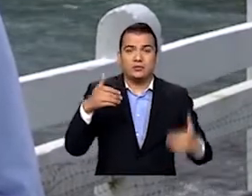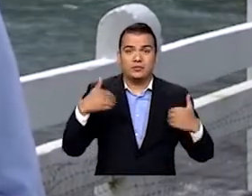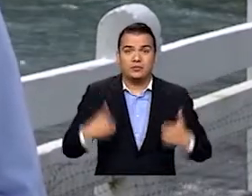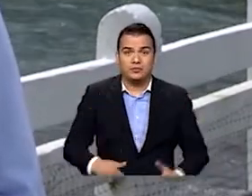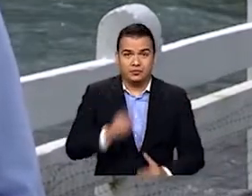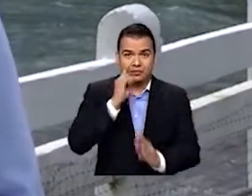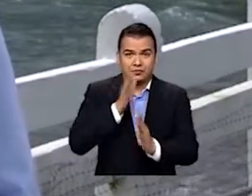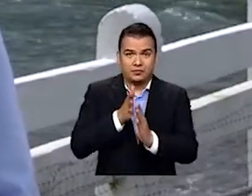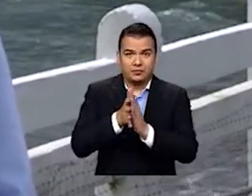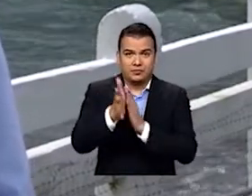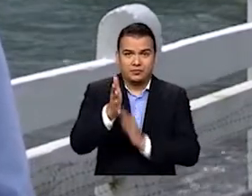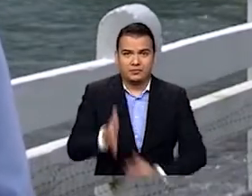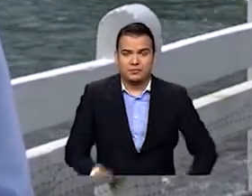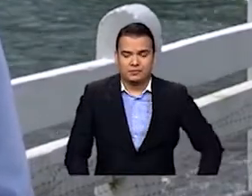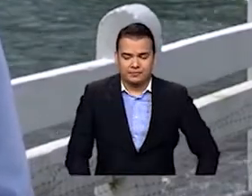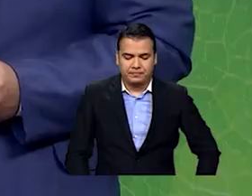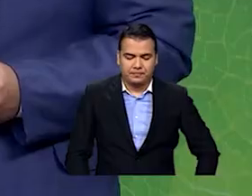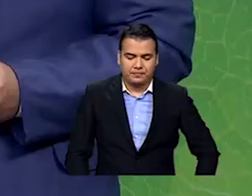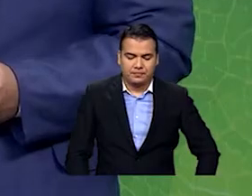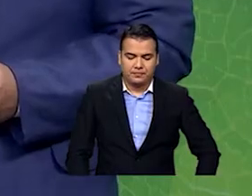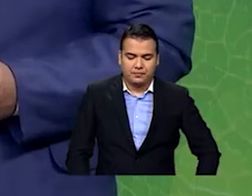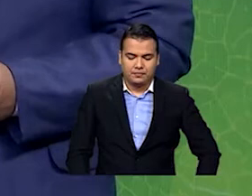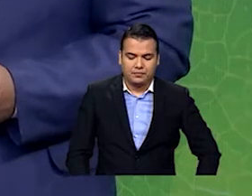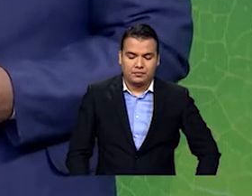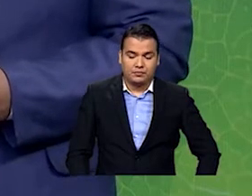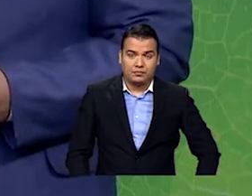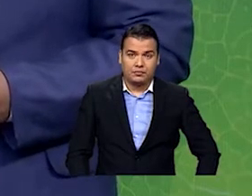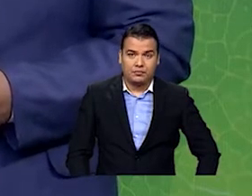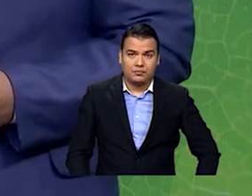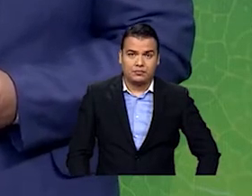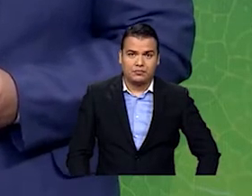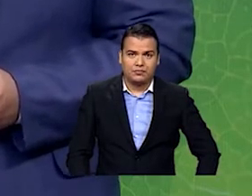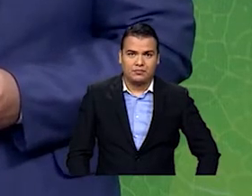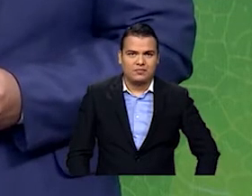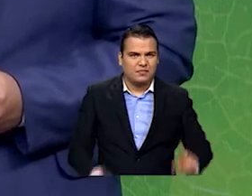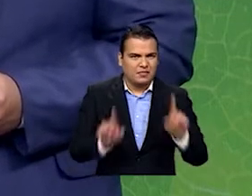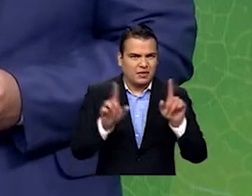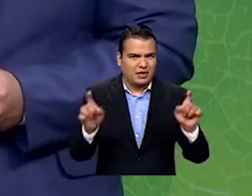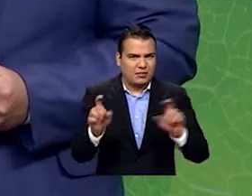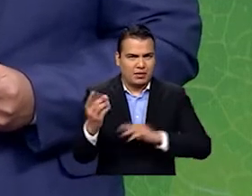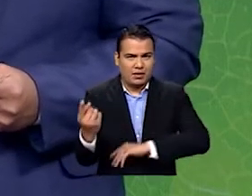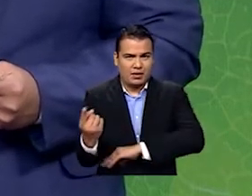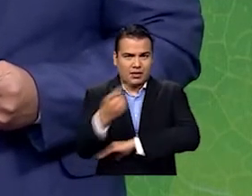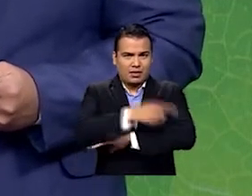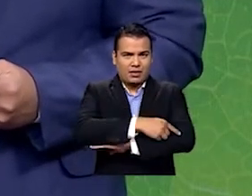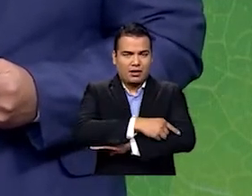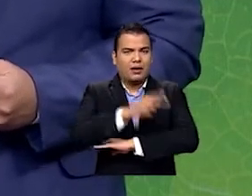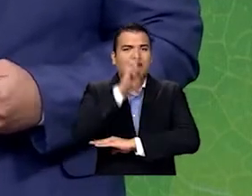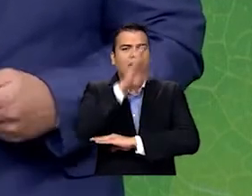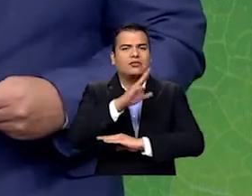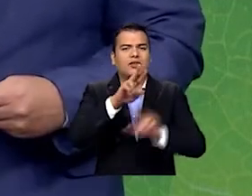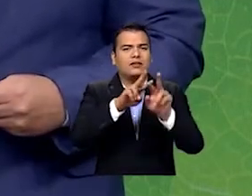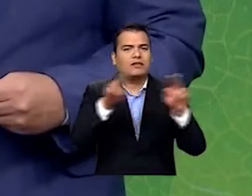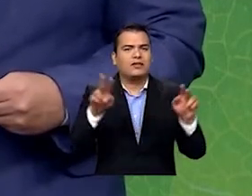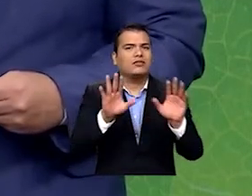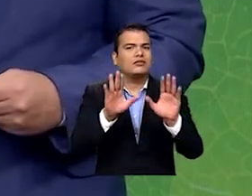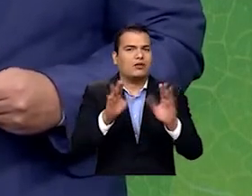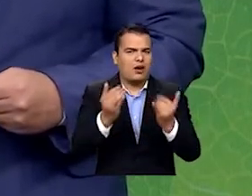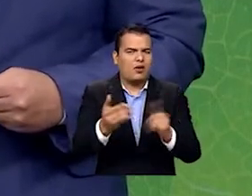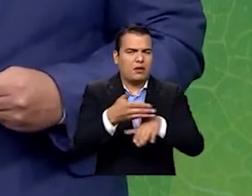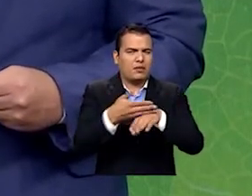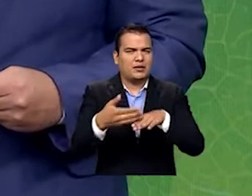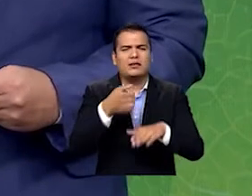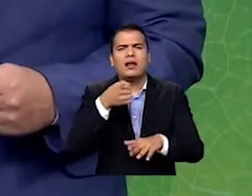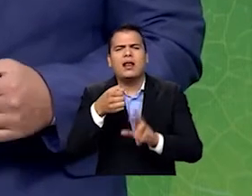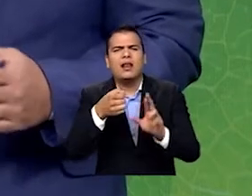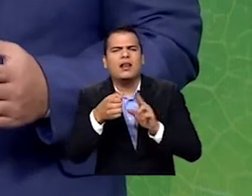CBC, Mauricio Guzmán Ferraro. Y a propósito de esta celebración de la biodiversidad, más adelante hablaremos en la